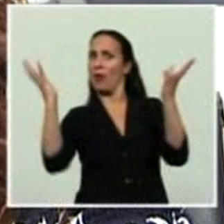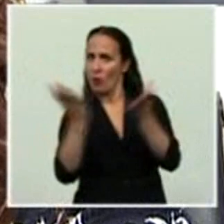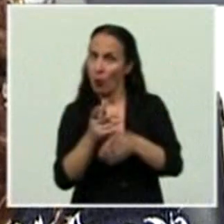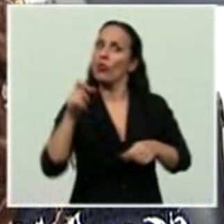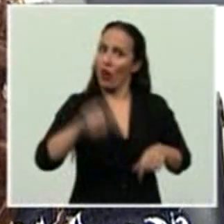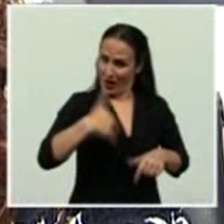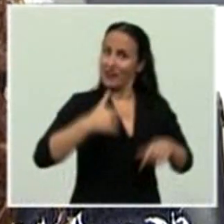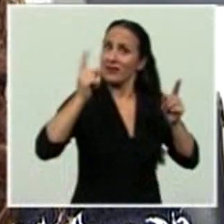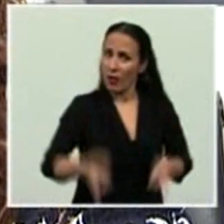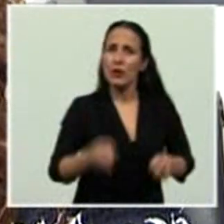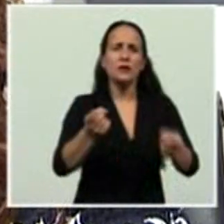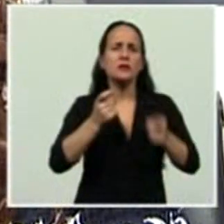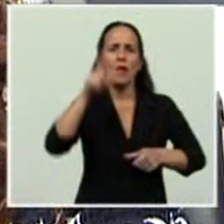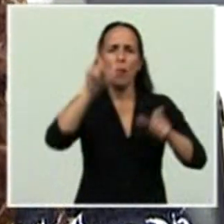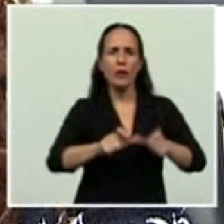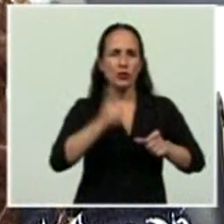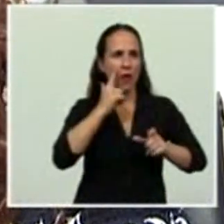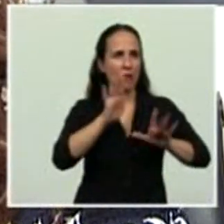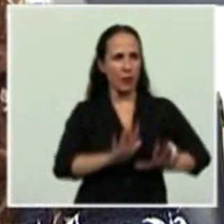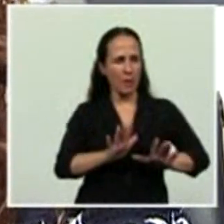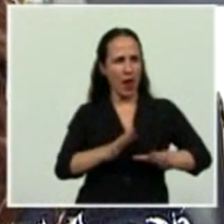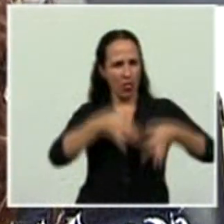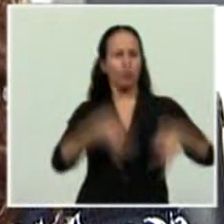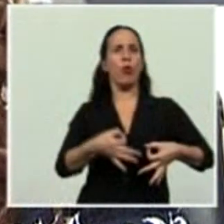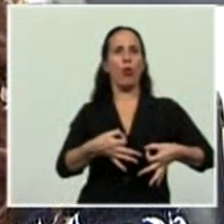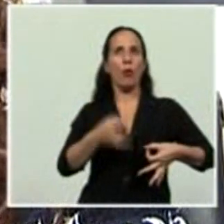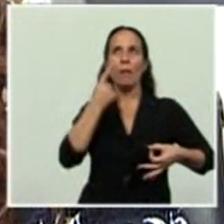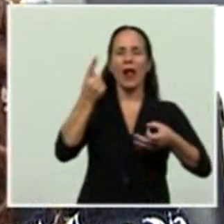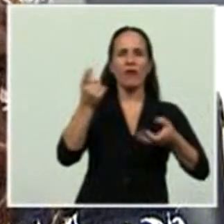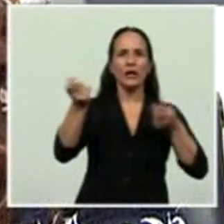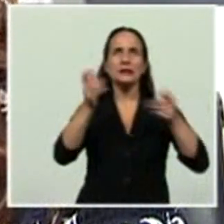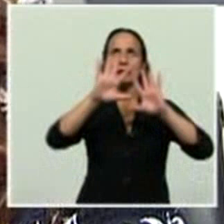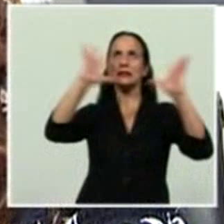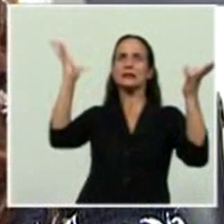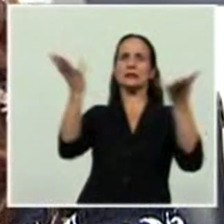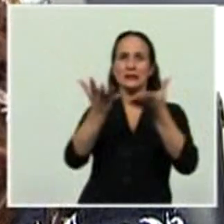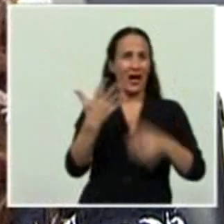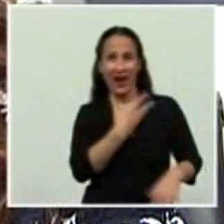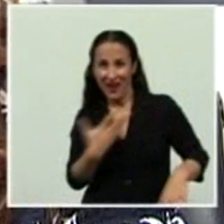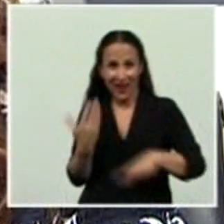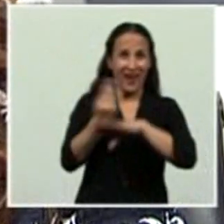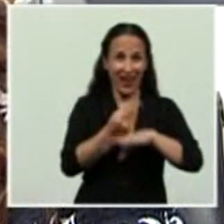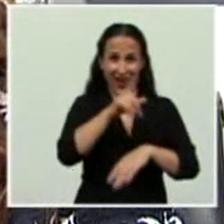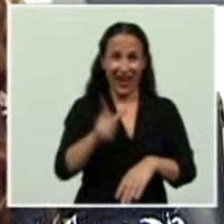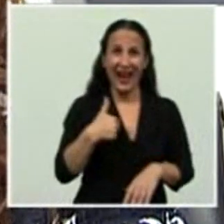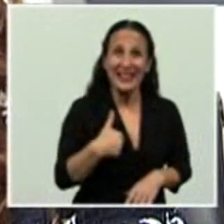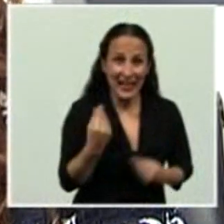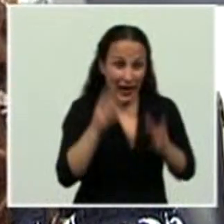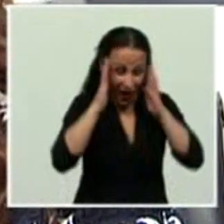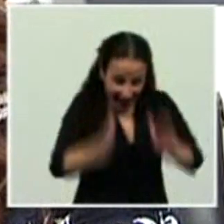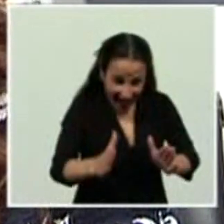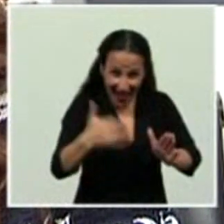preparada para enfrentar la coyuntura global no se gobierna la Argentina únicamente mirando la